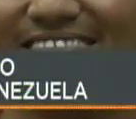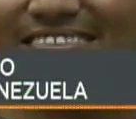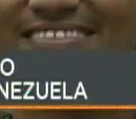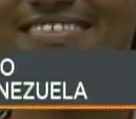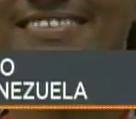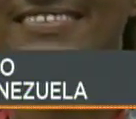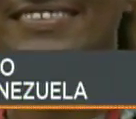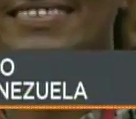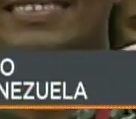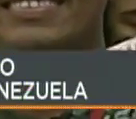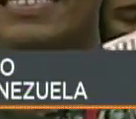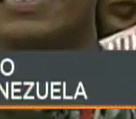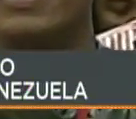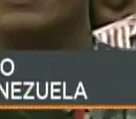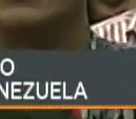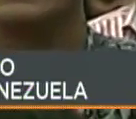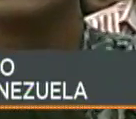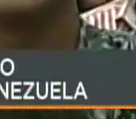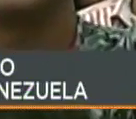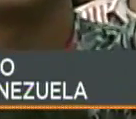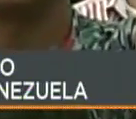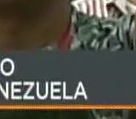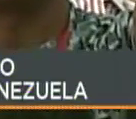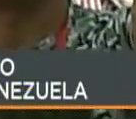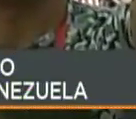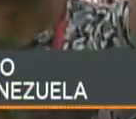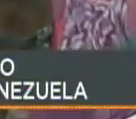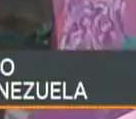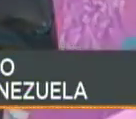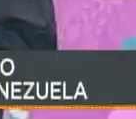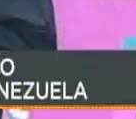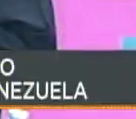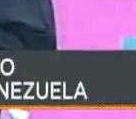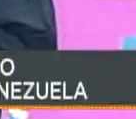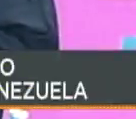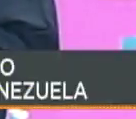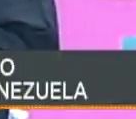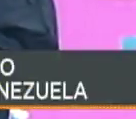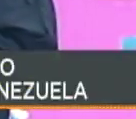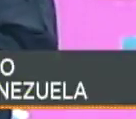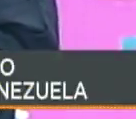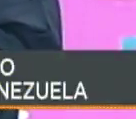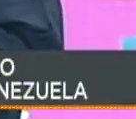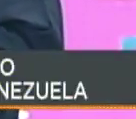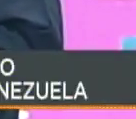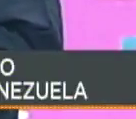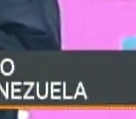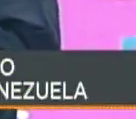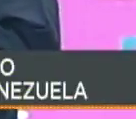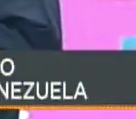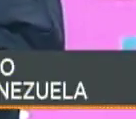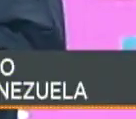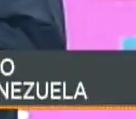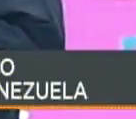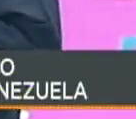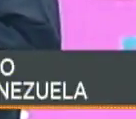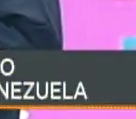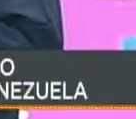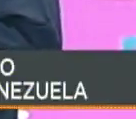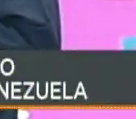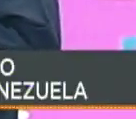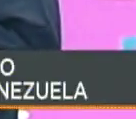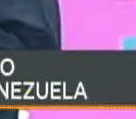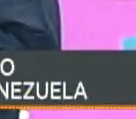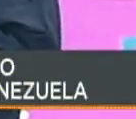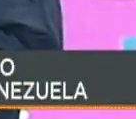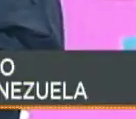yo como presidente convoque un congreso para darle respuesta al país no para mirarnos el ombligo entre nosotros no para pelear entre nosotros